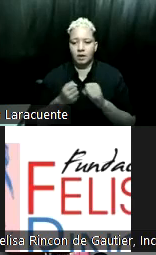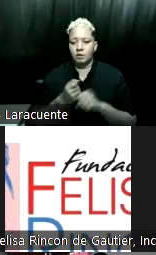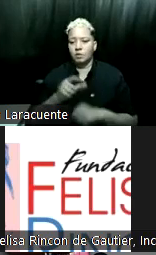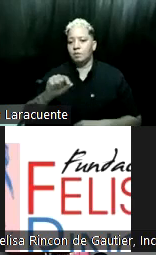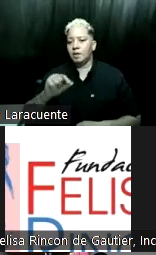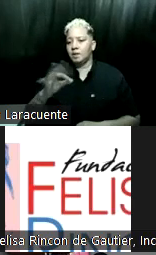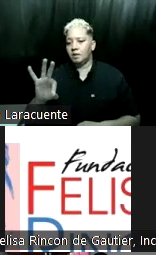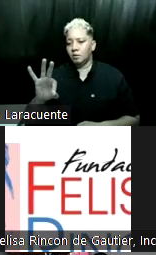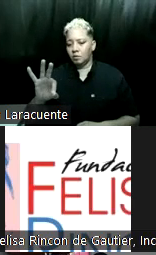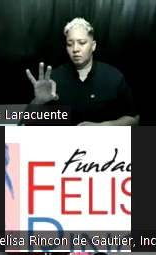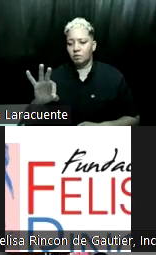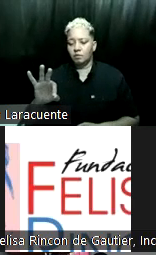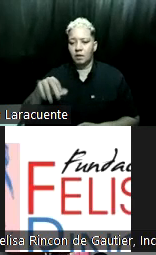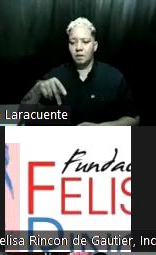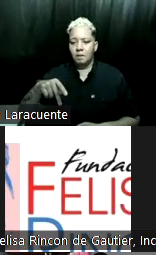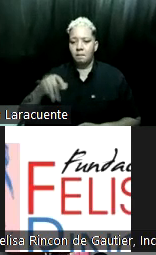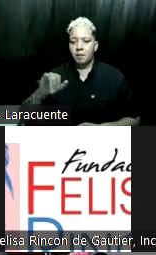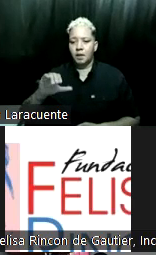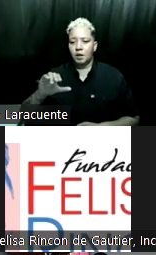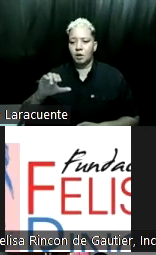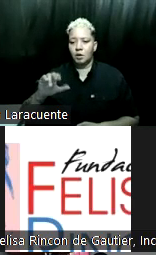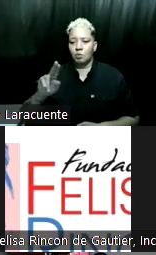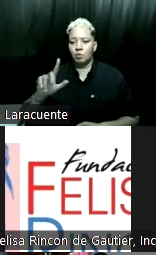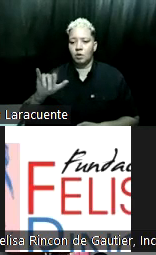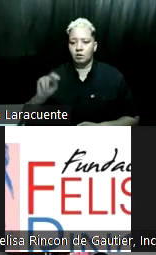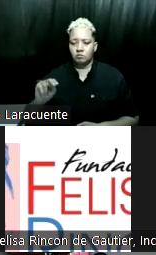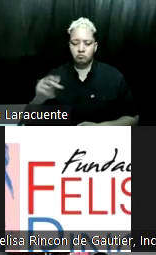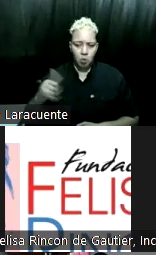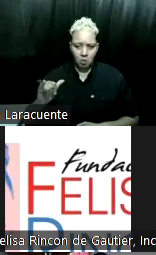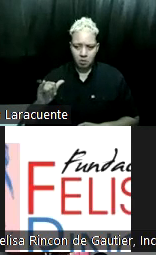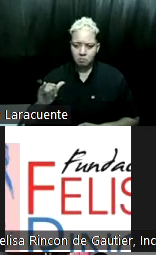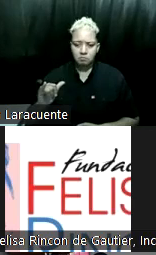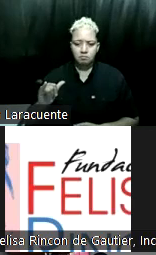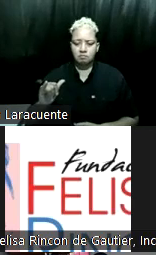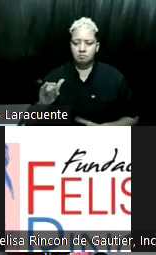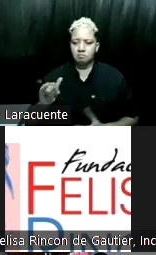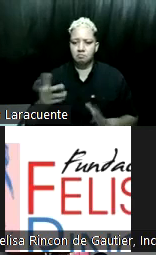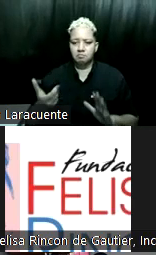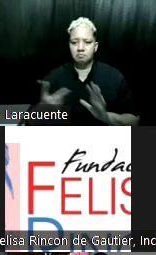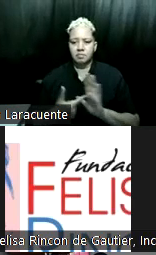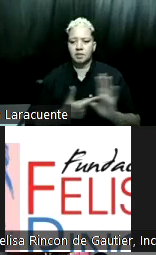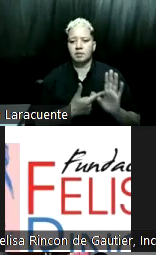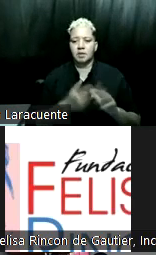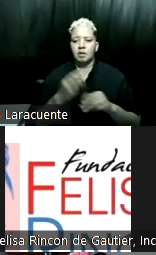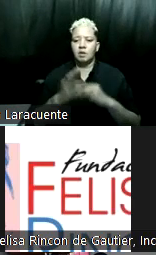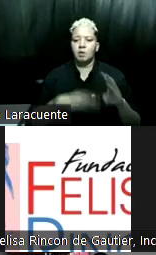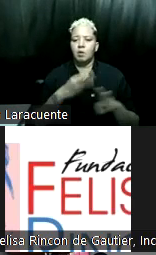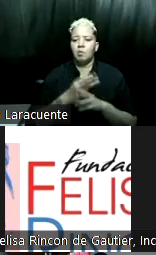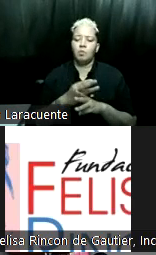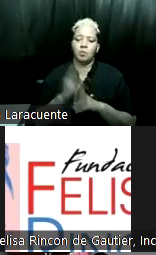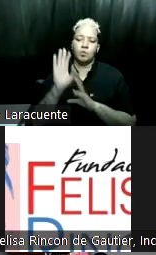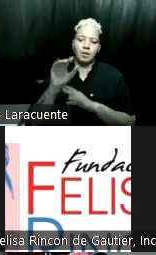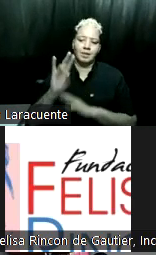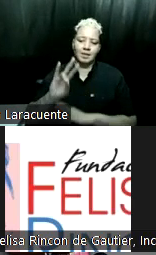2019. Obviamente Piculín no estaba todavía en el mapa en Mundo Básquet 74,